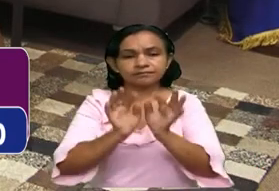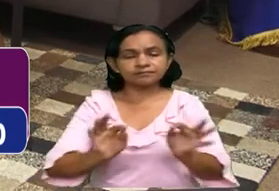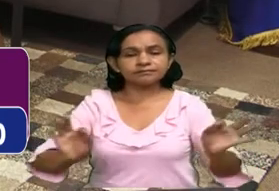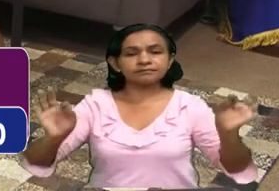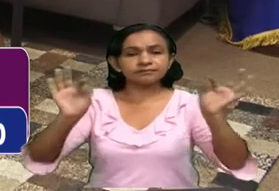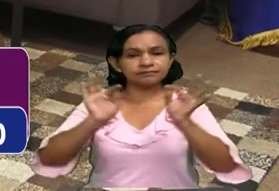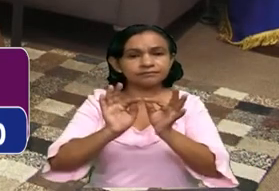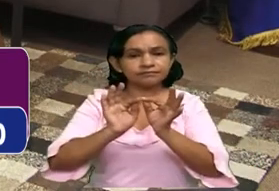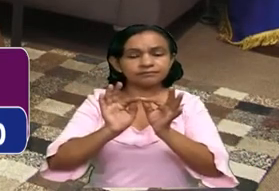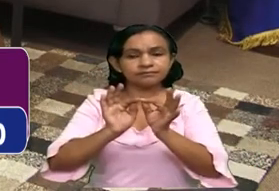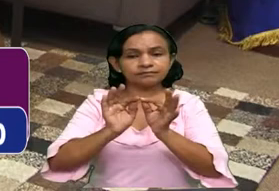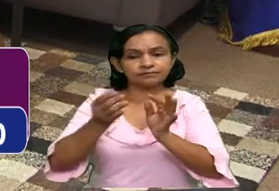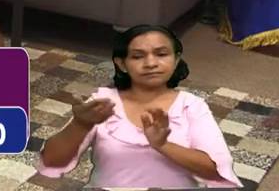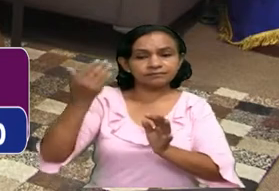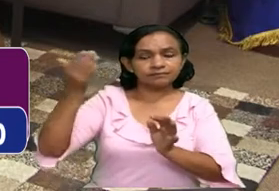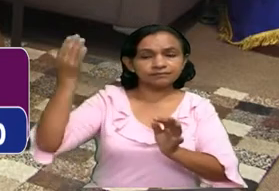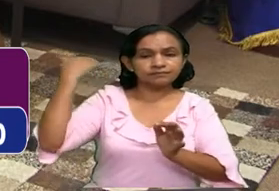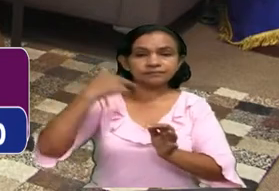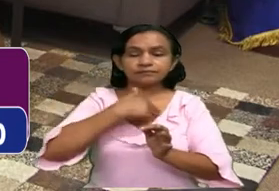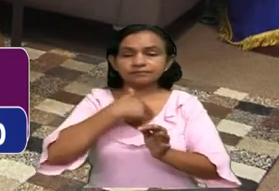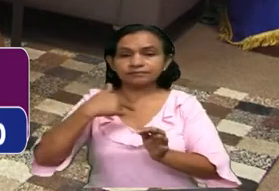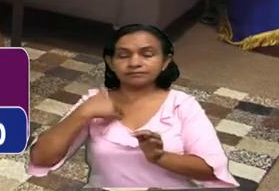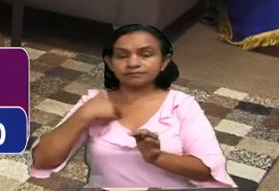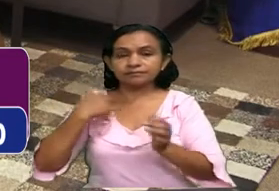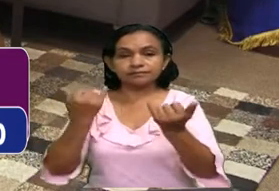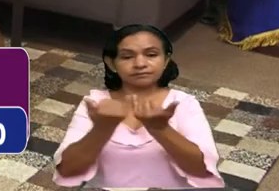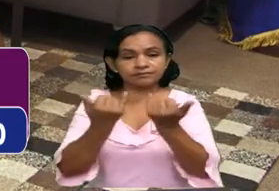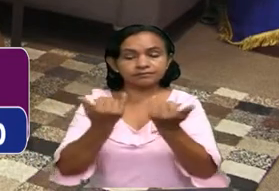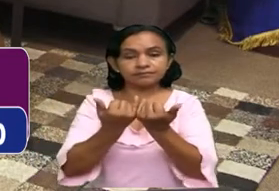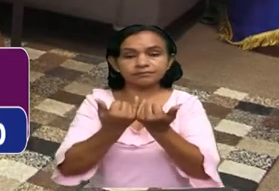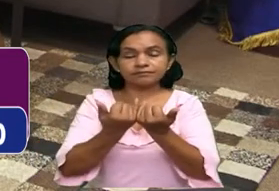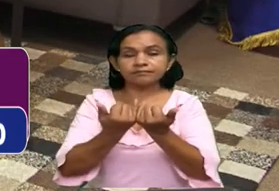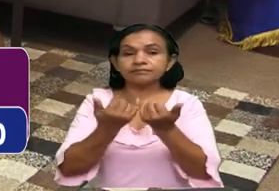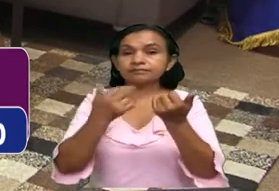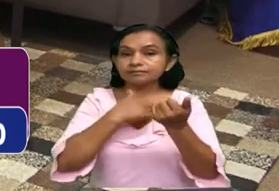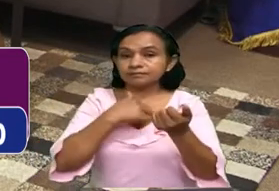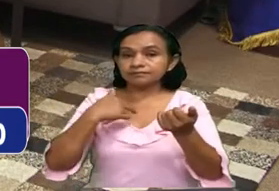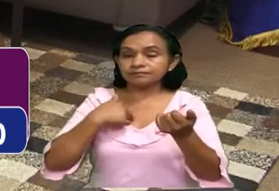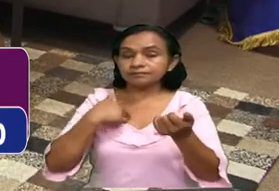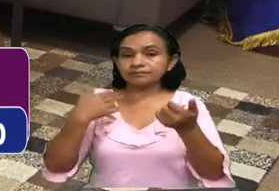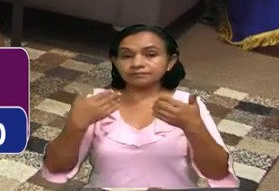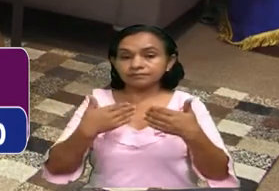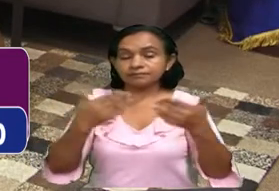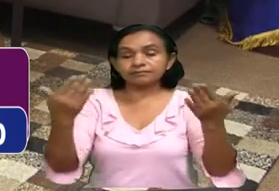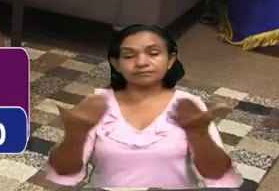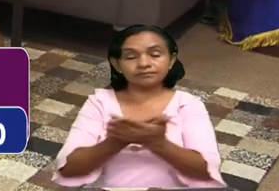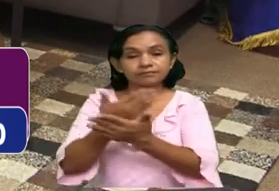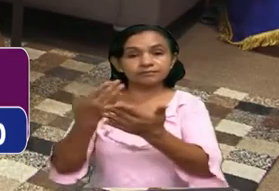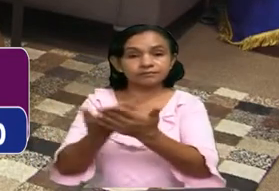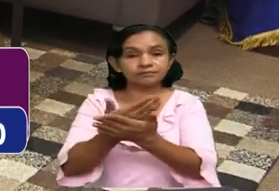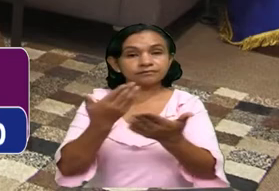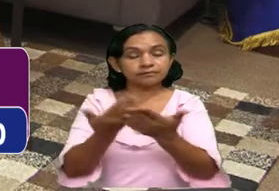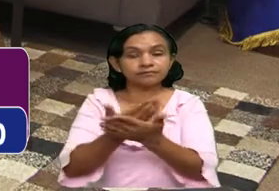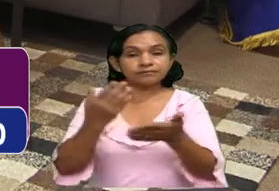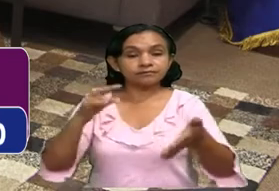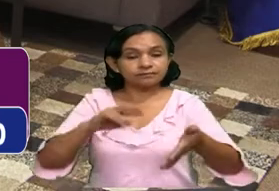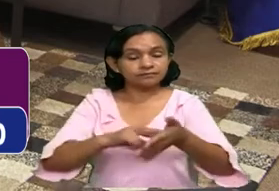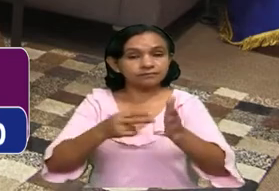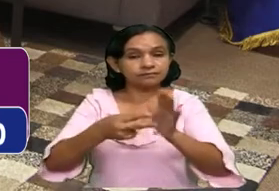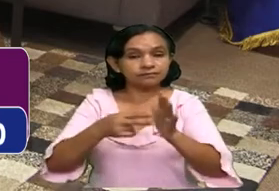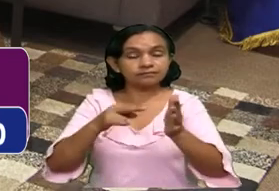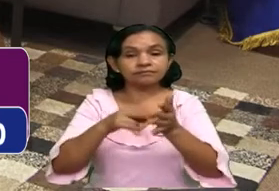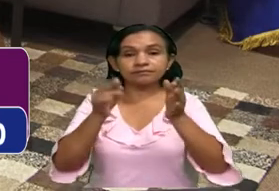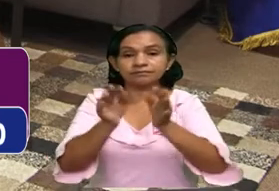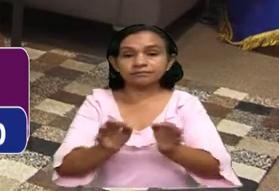los mercados históricos que hemos tenido, pero además conquistar y aperturar nuevos mercados. Entonces, en ese sentido ha sido